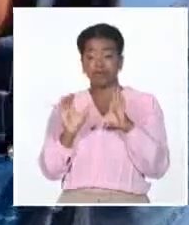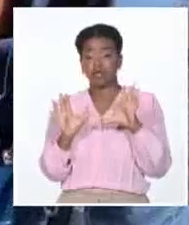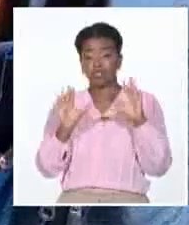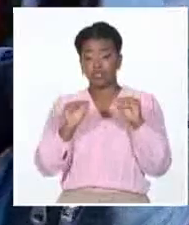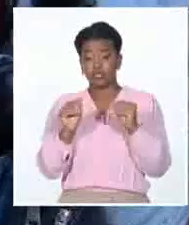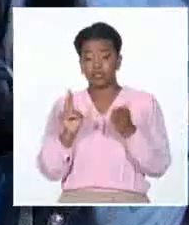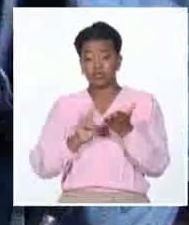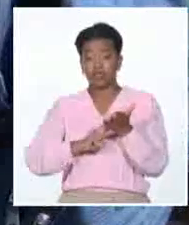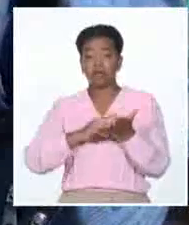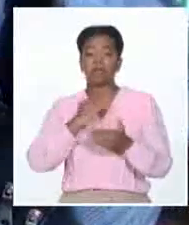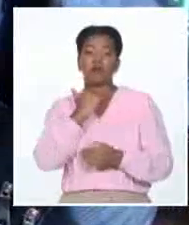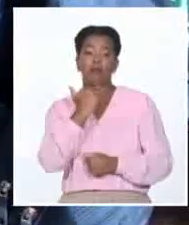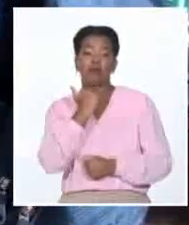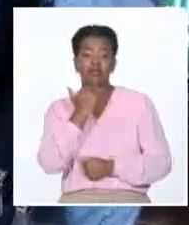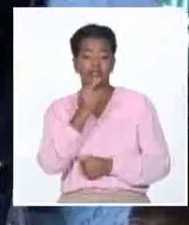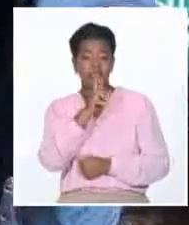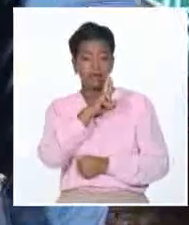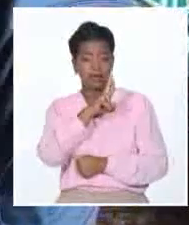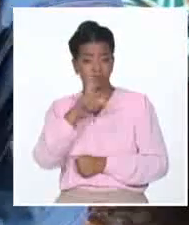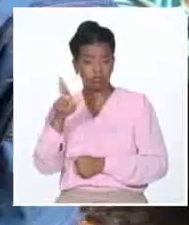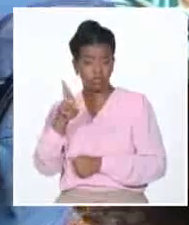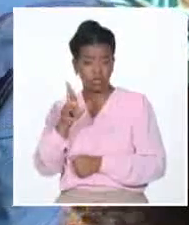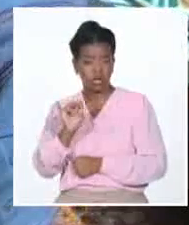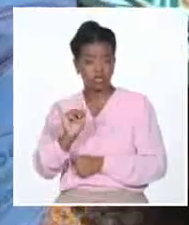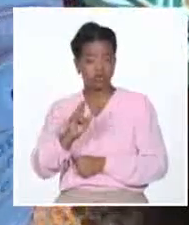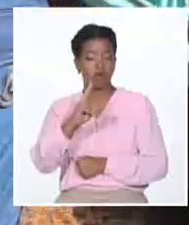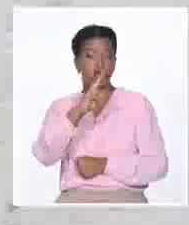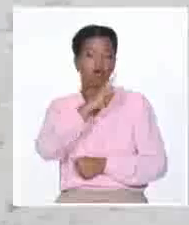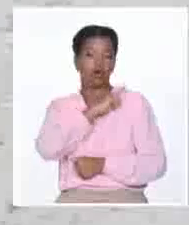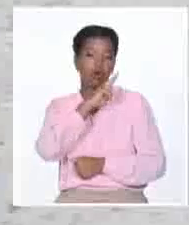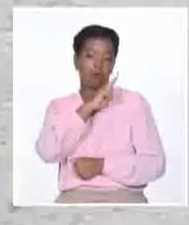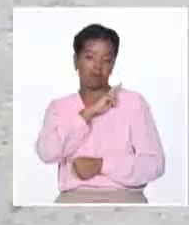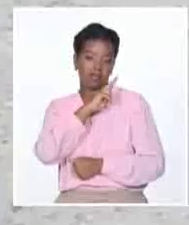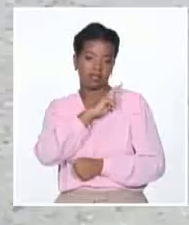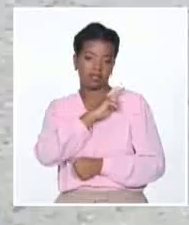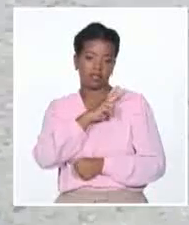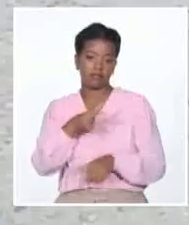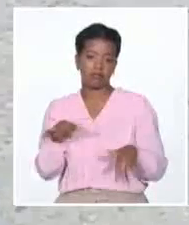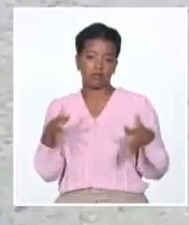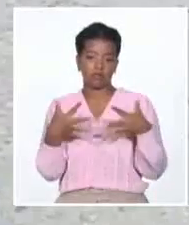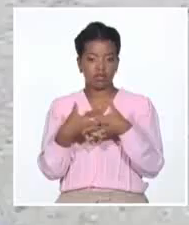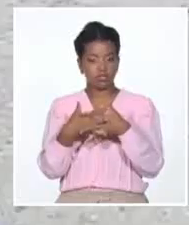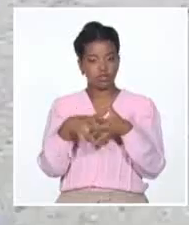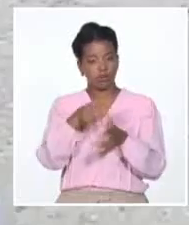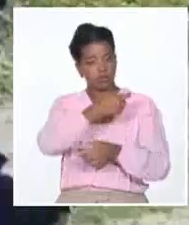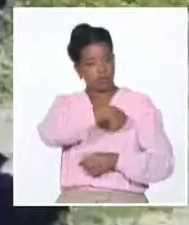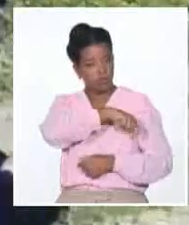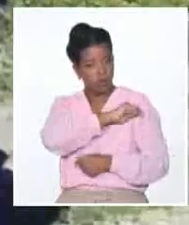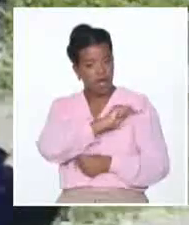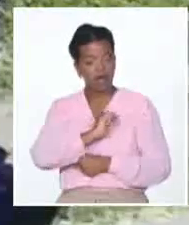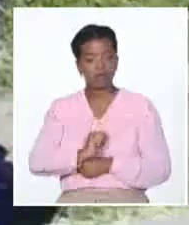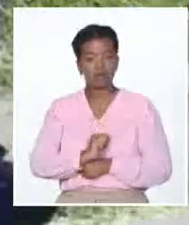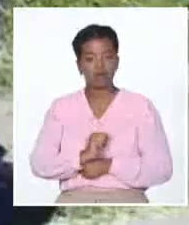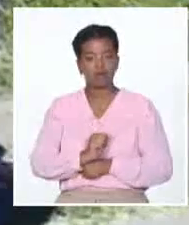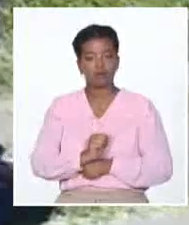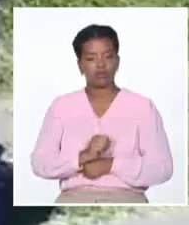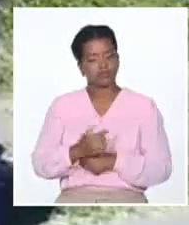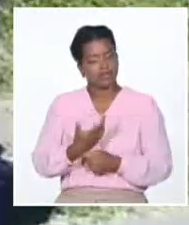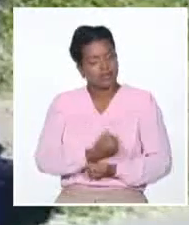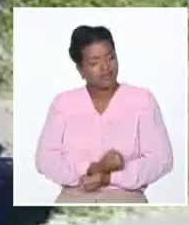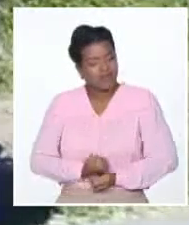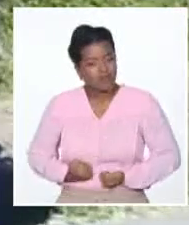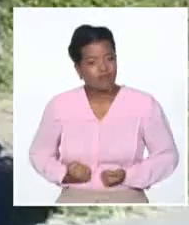Policía Nacional Revolucionaria y demás combatientes en estrecha vinculación con el pueblo, con entrega personal,